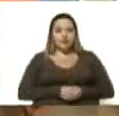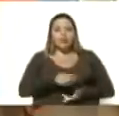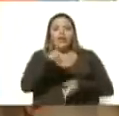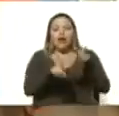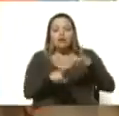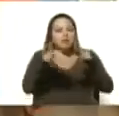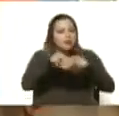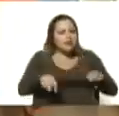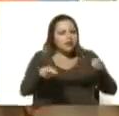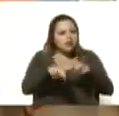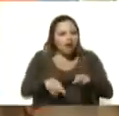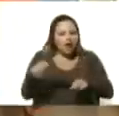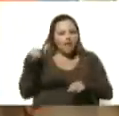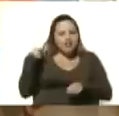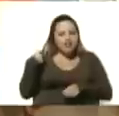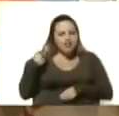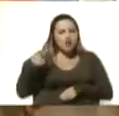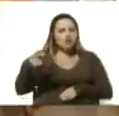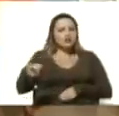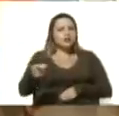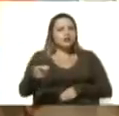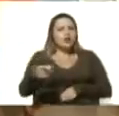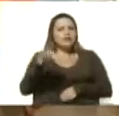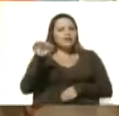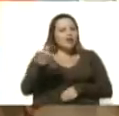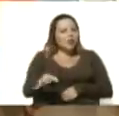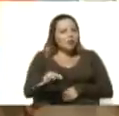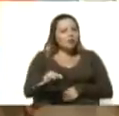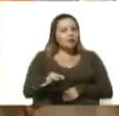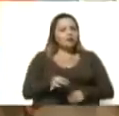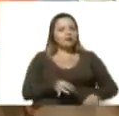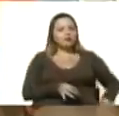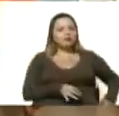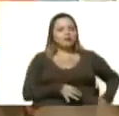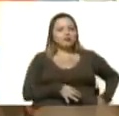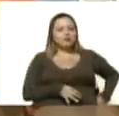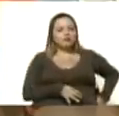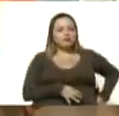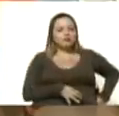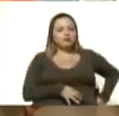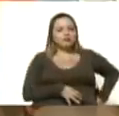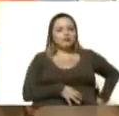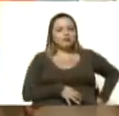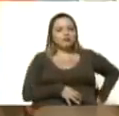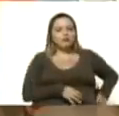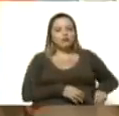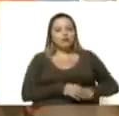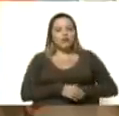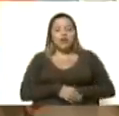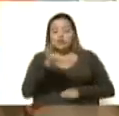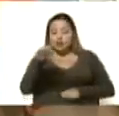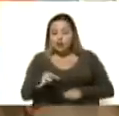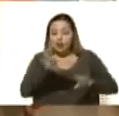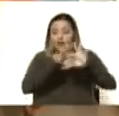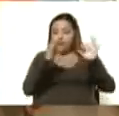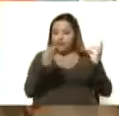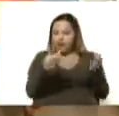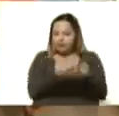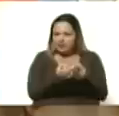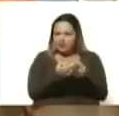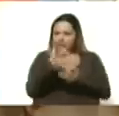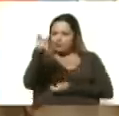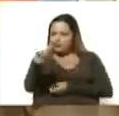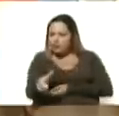dieron indicios de que el entorno cercano, oigan bien y no lo olviden, el entorno cercano de Carlos